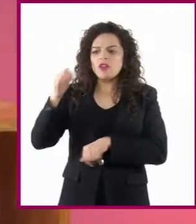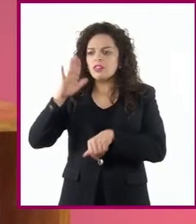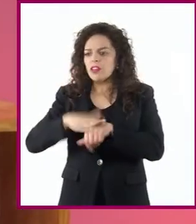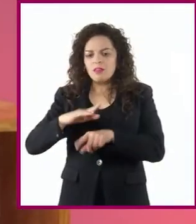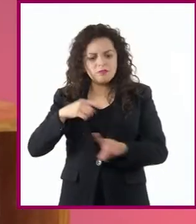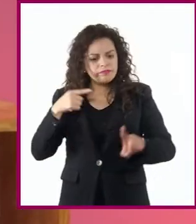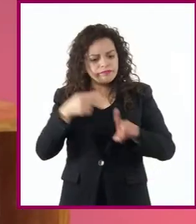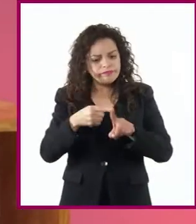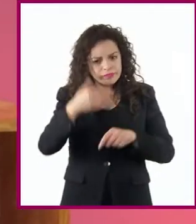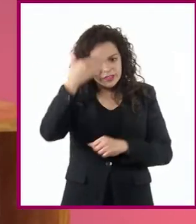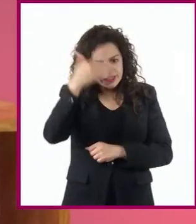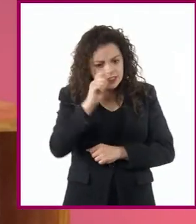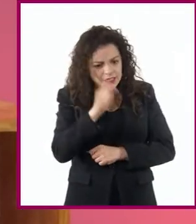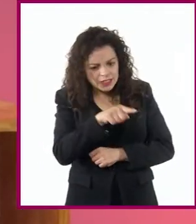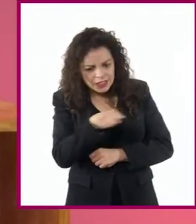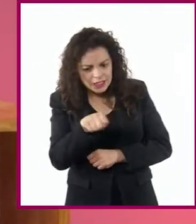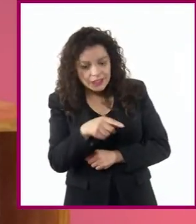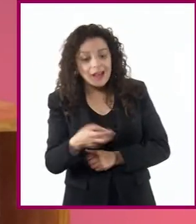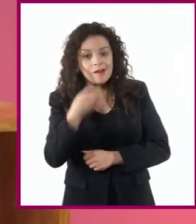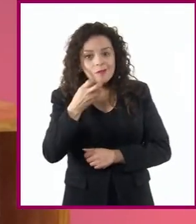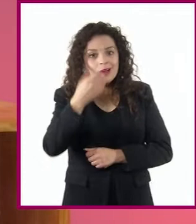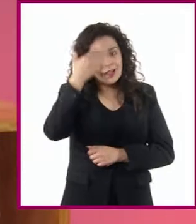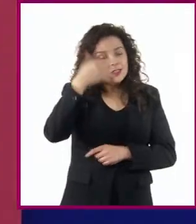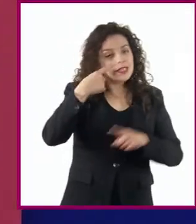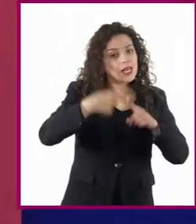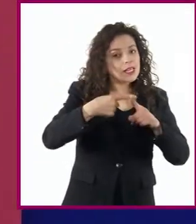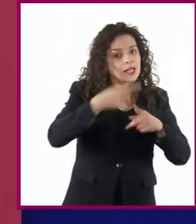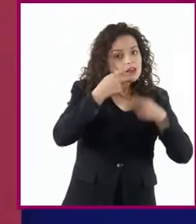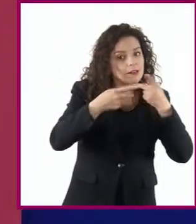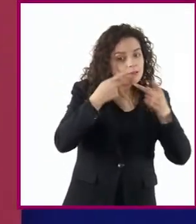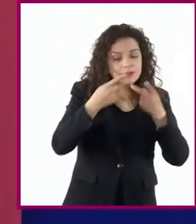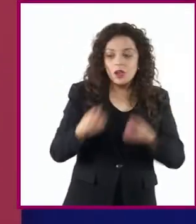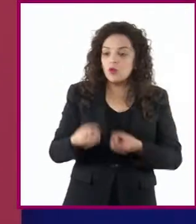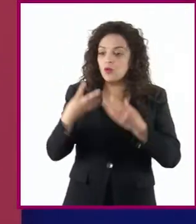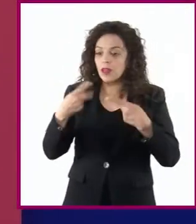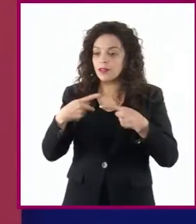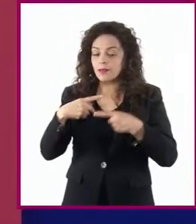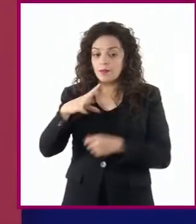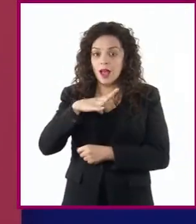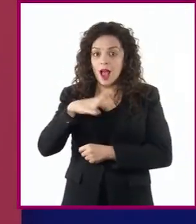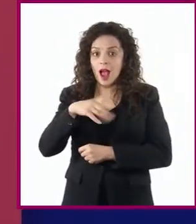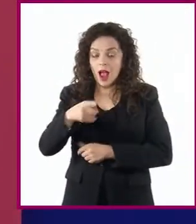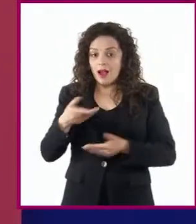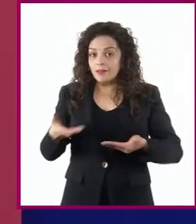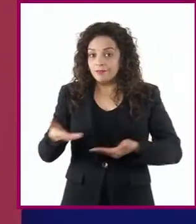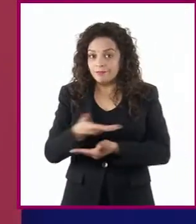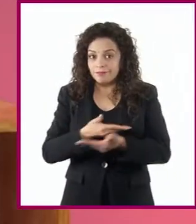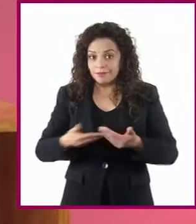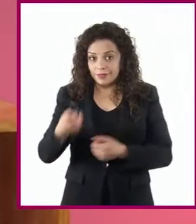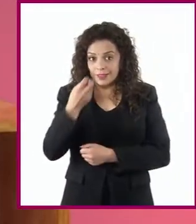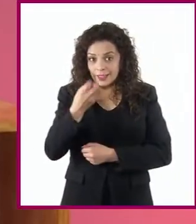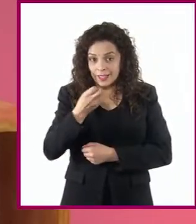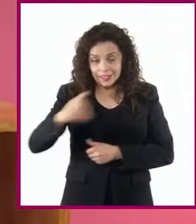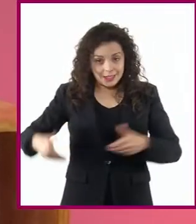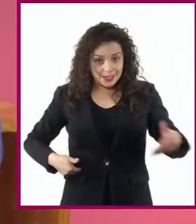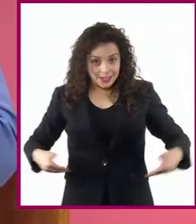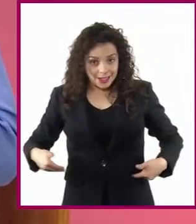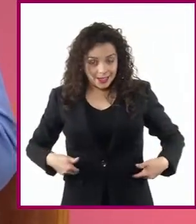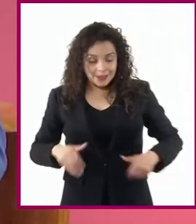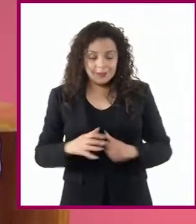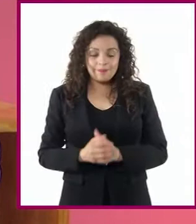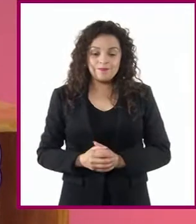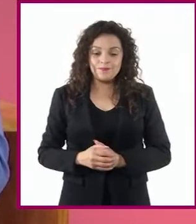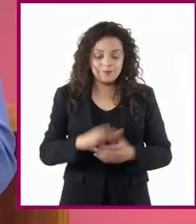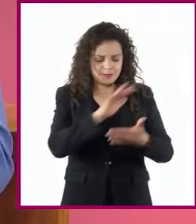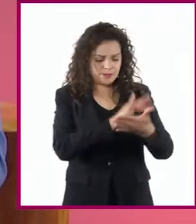nos impide conocer quién está en diálogo y cuántos personajes intervienen en la escena. Del texto